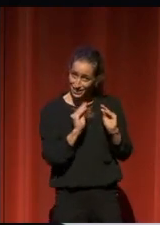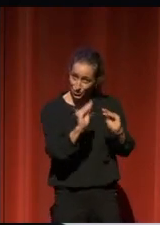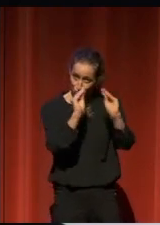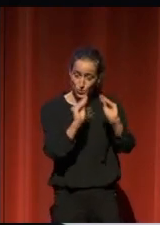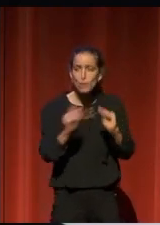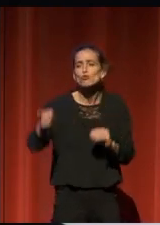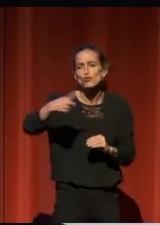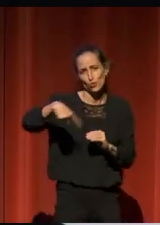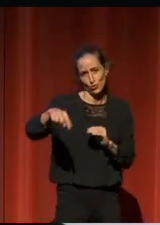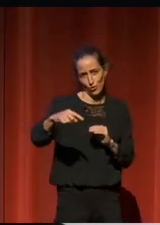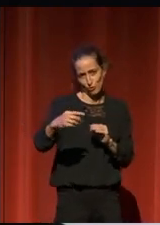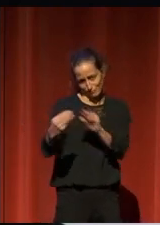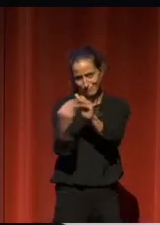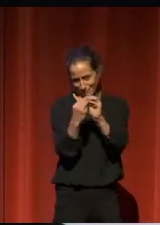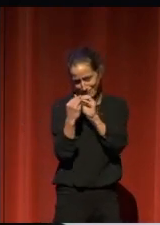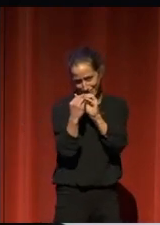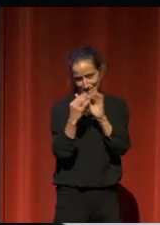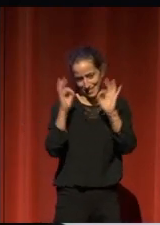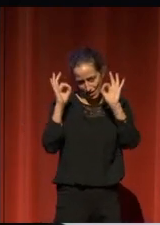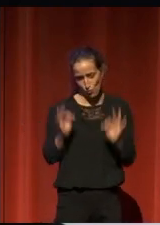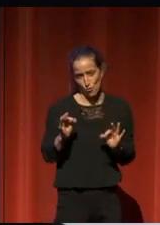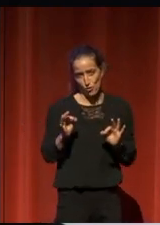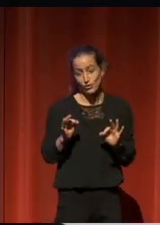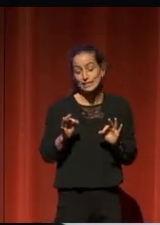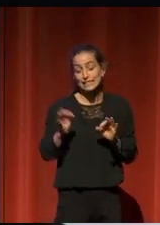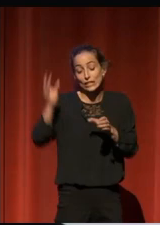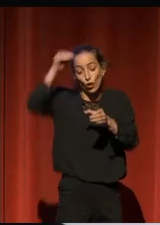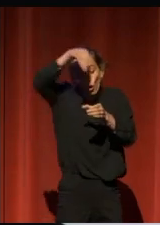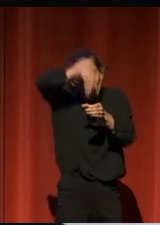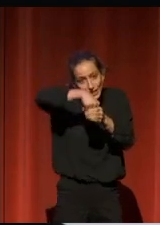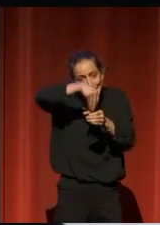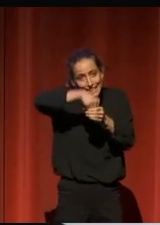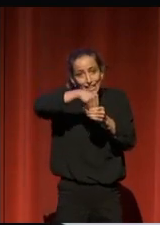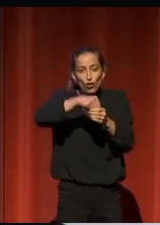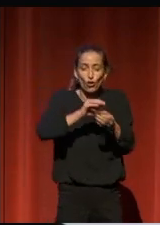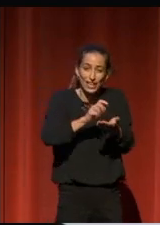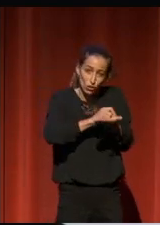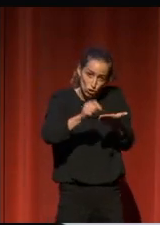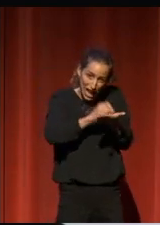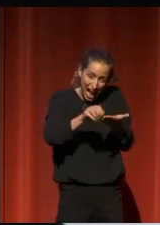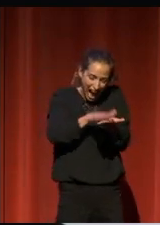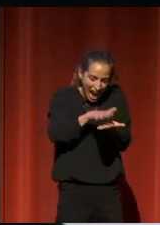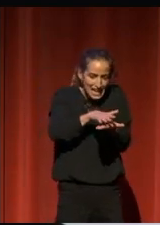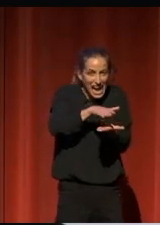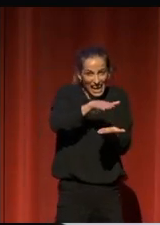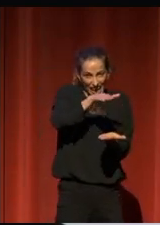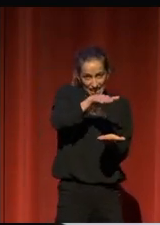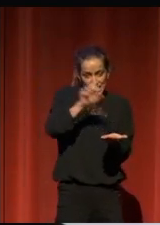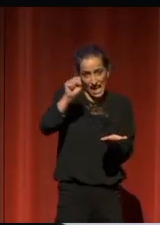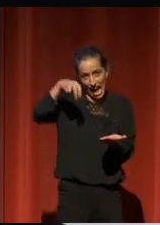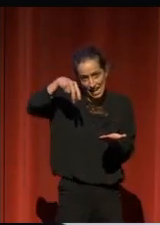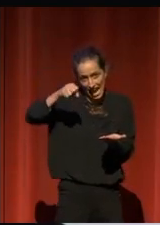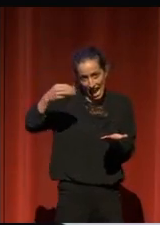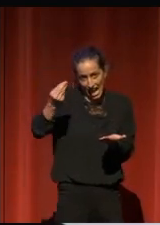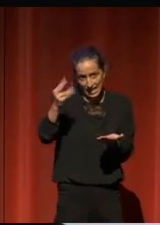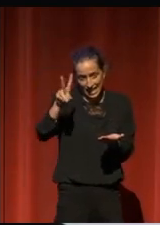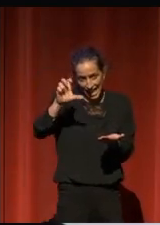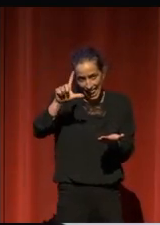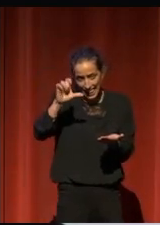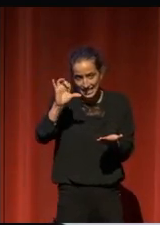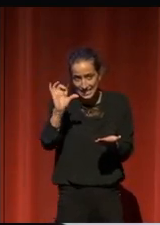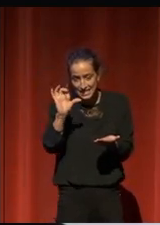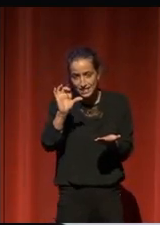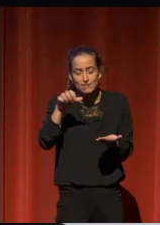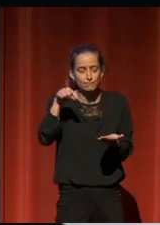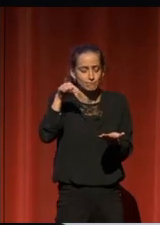acuerdo conmigo que por el contenido de los anaqueles de esos estantes se conoce a